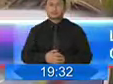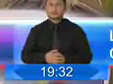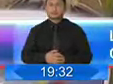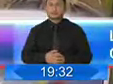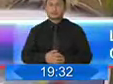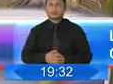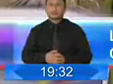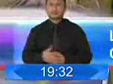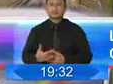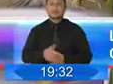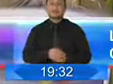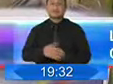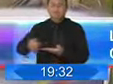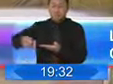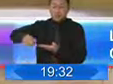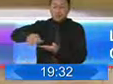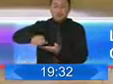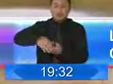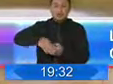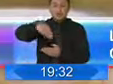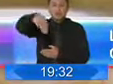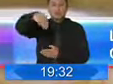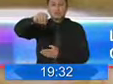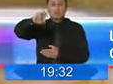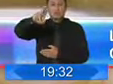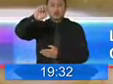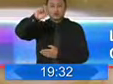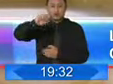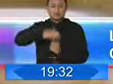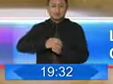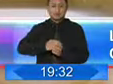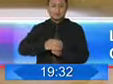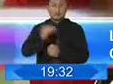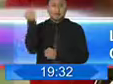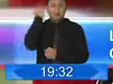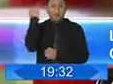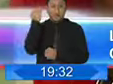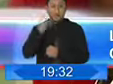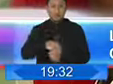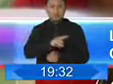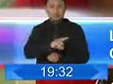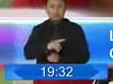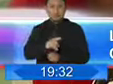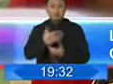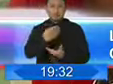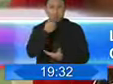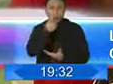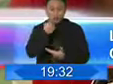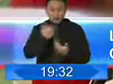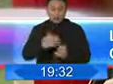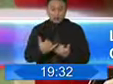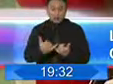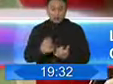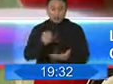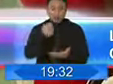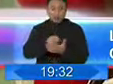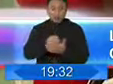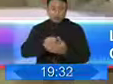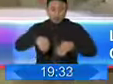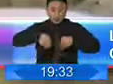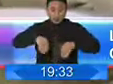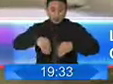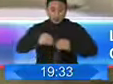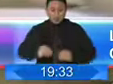Empanadas de verde y morocho, bolones, panes de yuca son parte de los alimentos precocidos que registran un auge en las perchas de